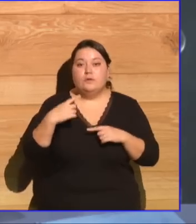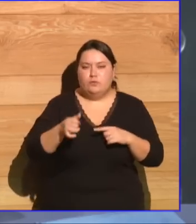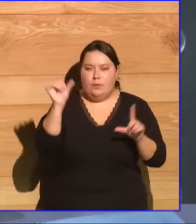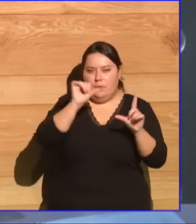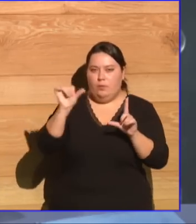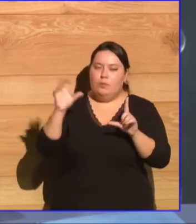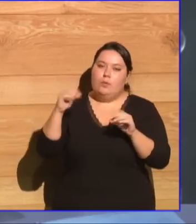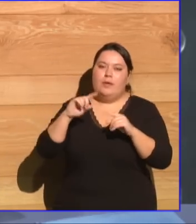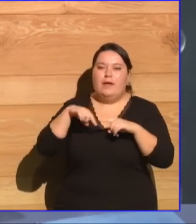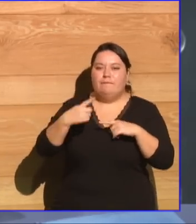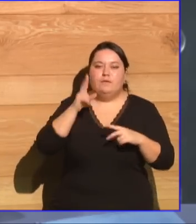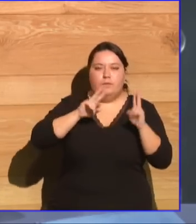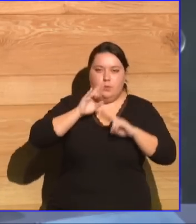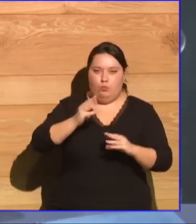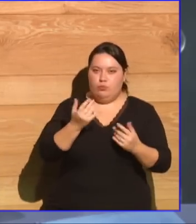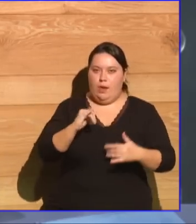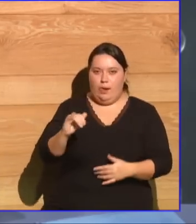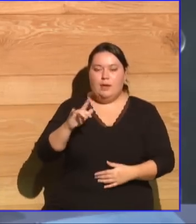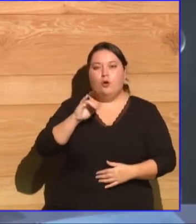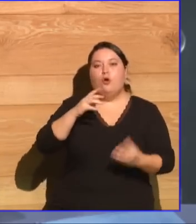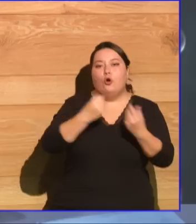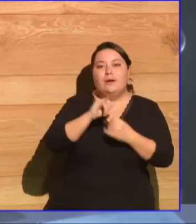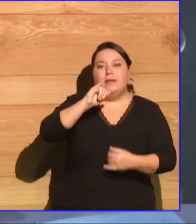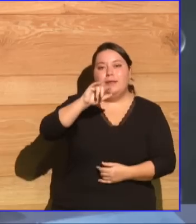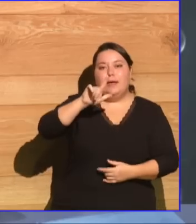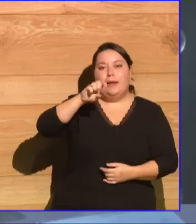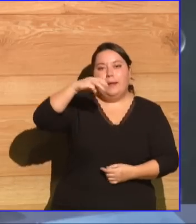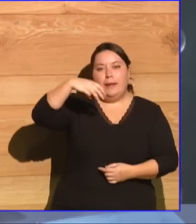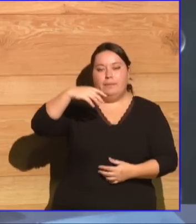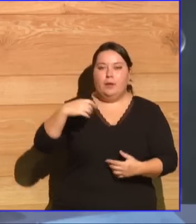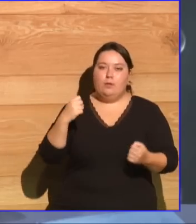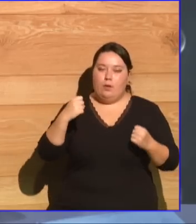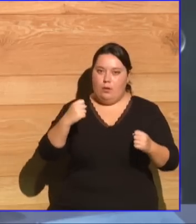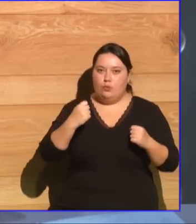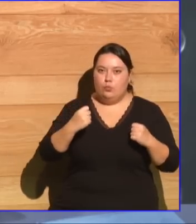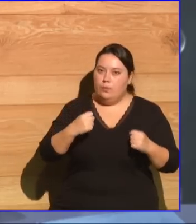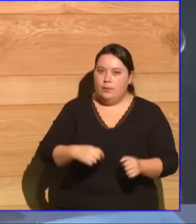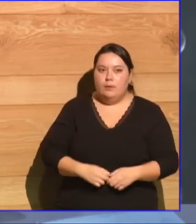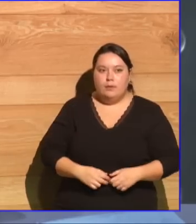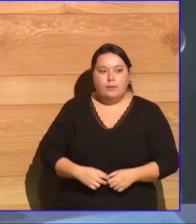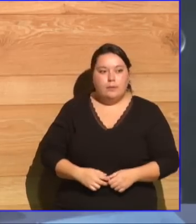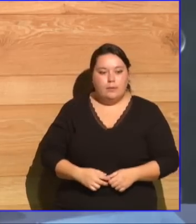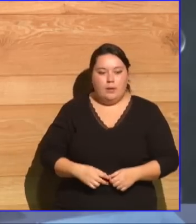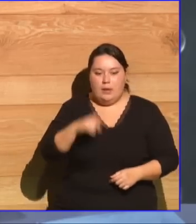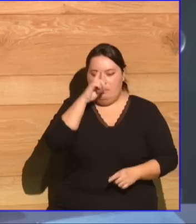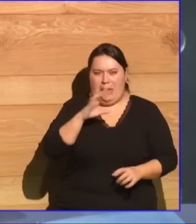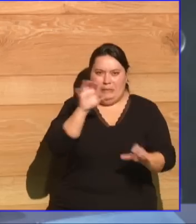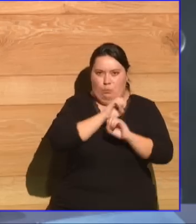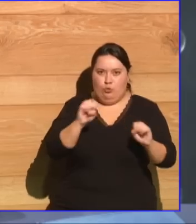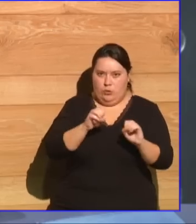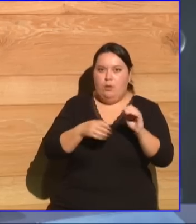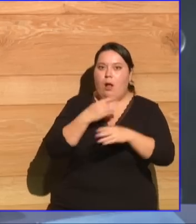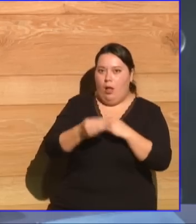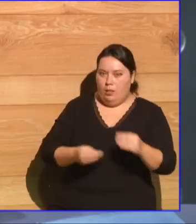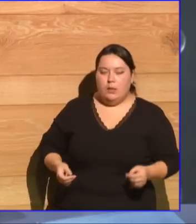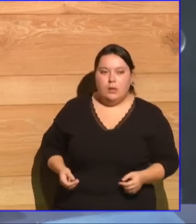mucha intervención de efectos visuales, que es con ILM a pleno rendimiento haciendo imágenes imposibles. Pero la base de todo eso